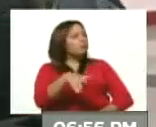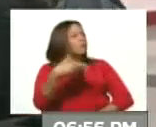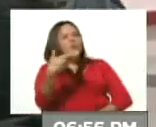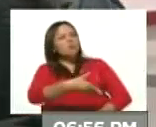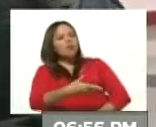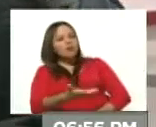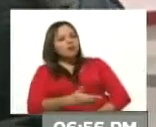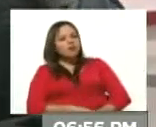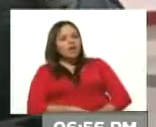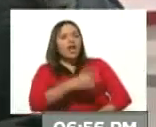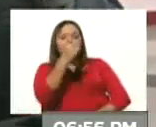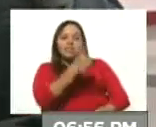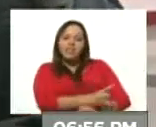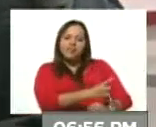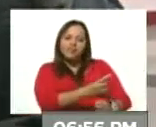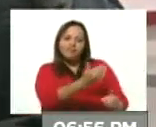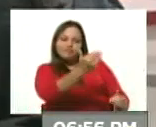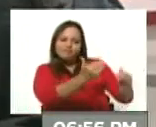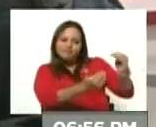valorar